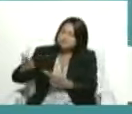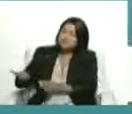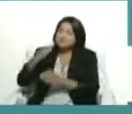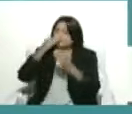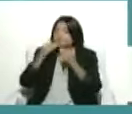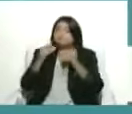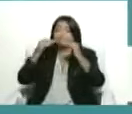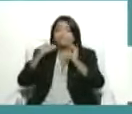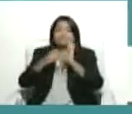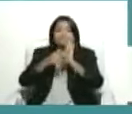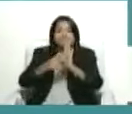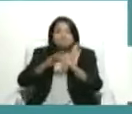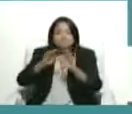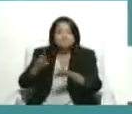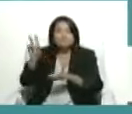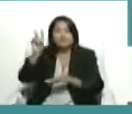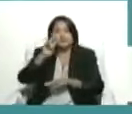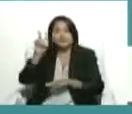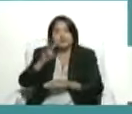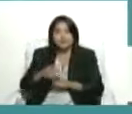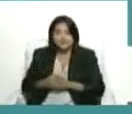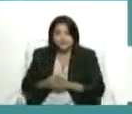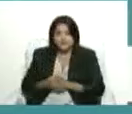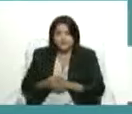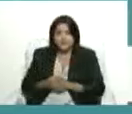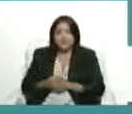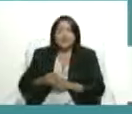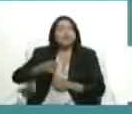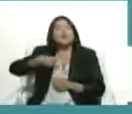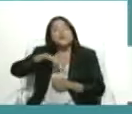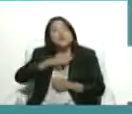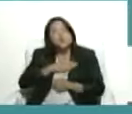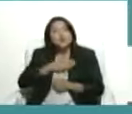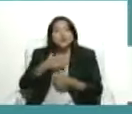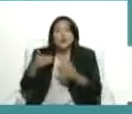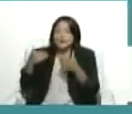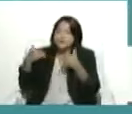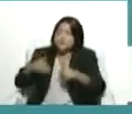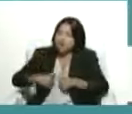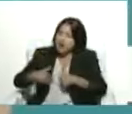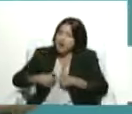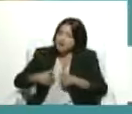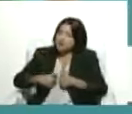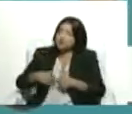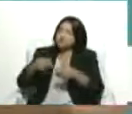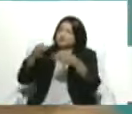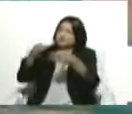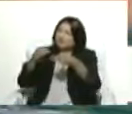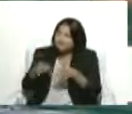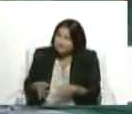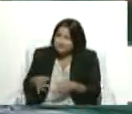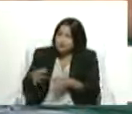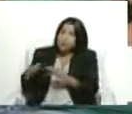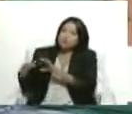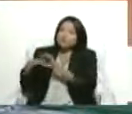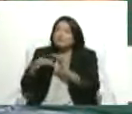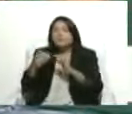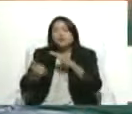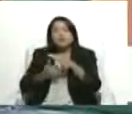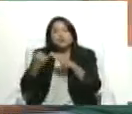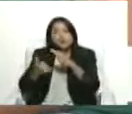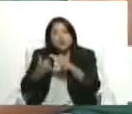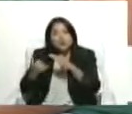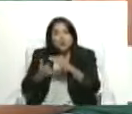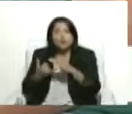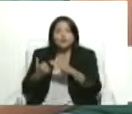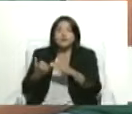momento histórico que está viviendo Venezuela. Así que de nuestra parte vamos a hacer todo el esfuerzo y hemos estado muy pendientes con nuestras organizaciones, con nuestros aliados,